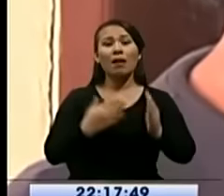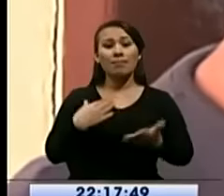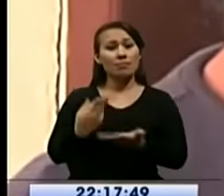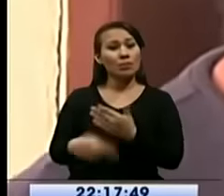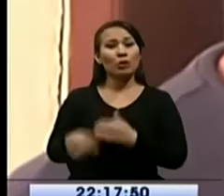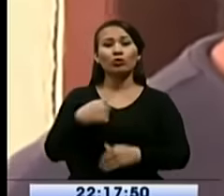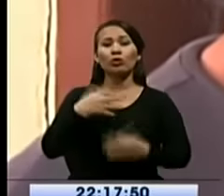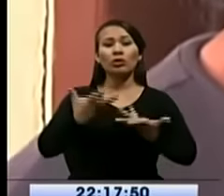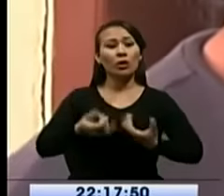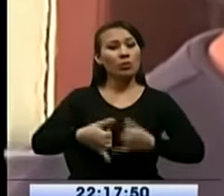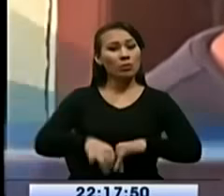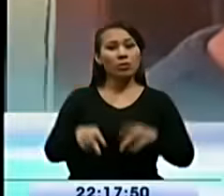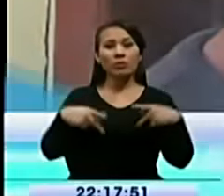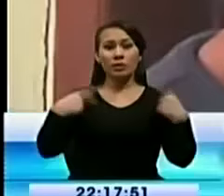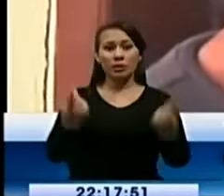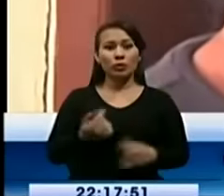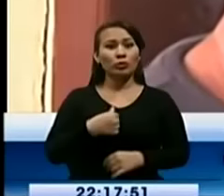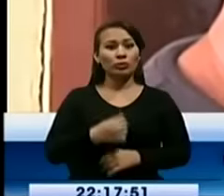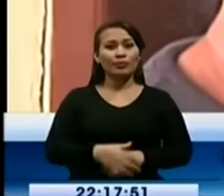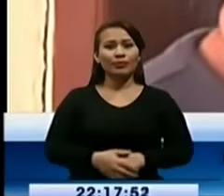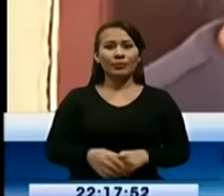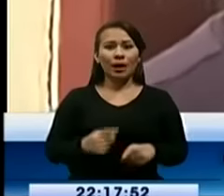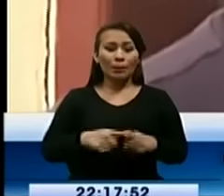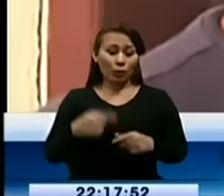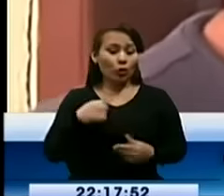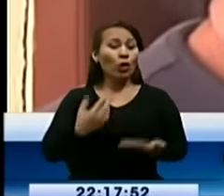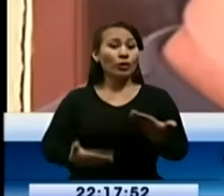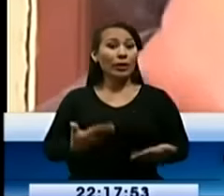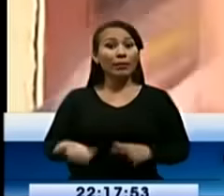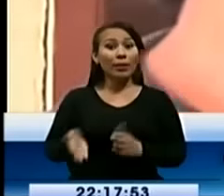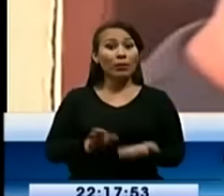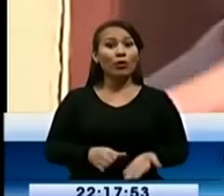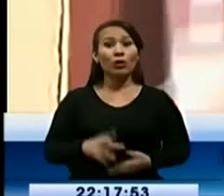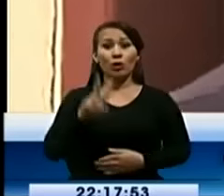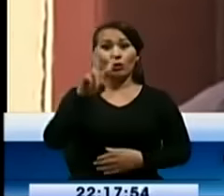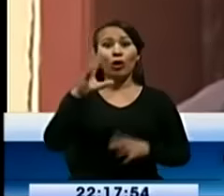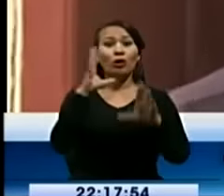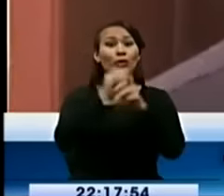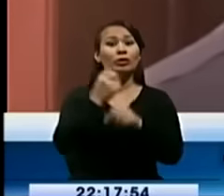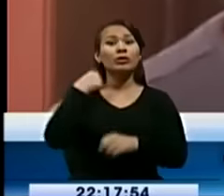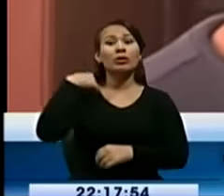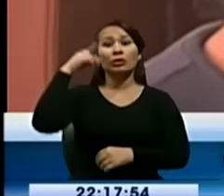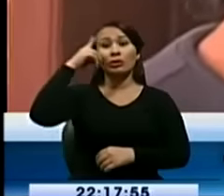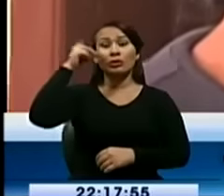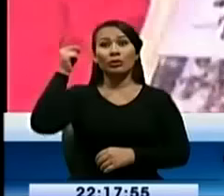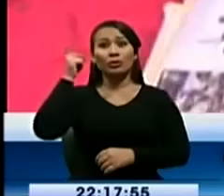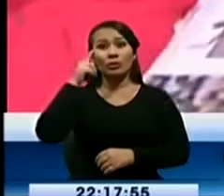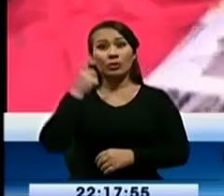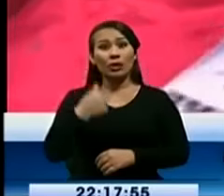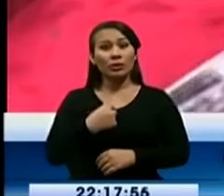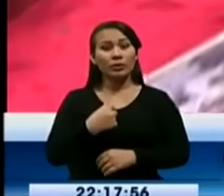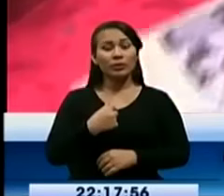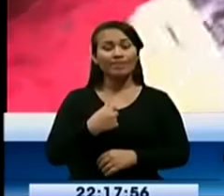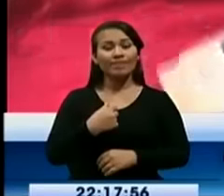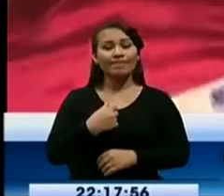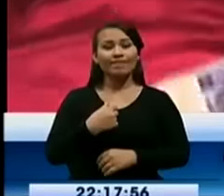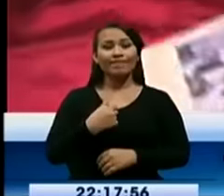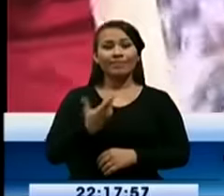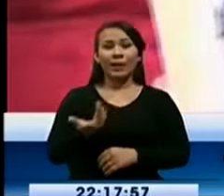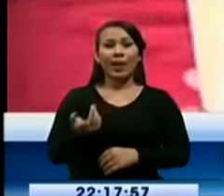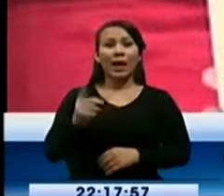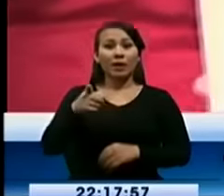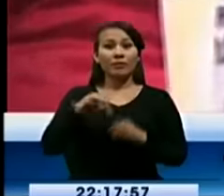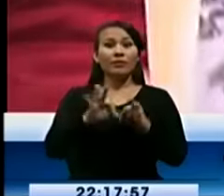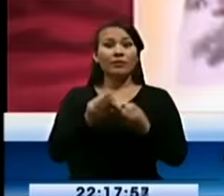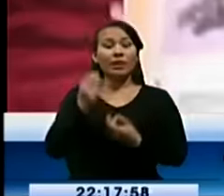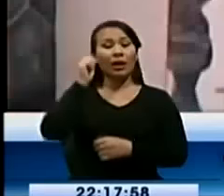primero. Y él me decía, pero si yo me puedo morir ahorita aquí, pero yo 2 noches seguidas soñé que me había muerto yo. Los demás integrantes de la familia lo recuerdan